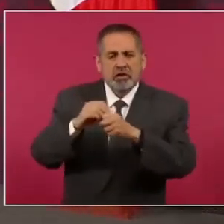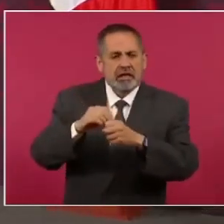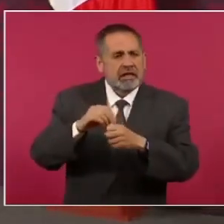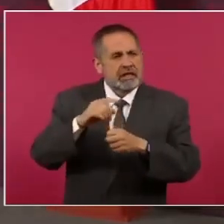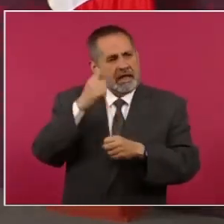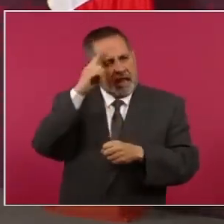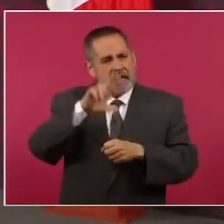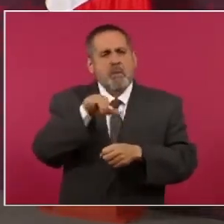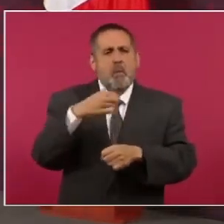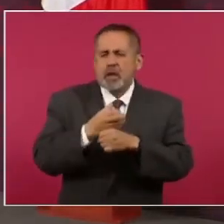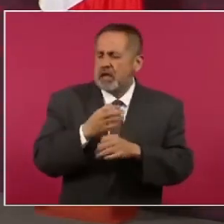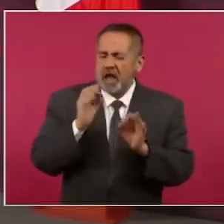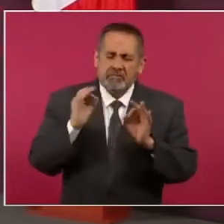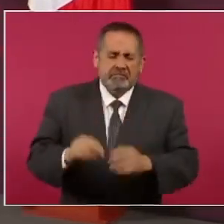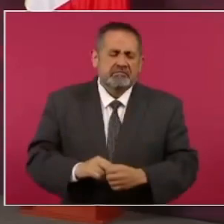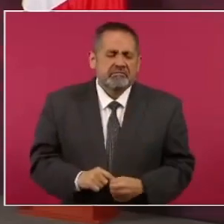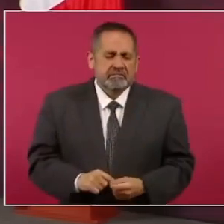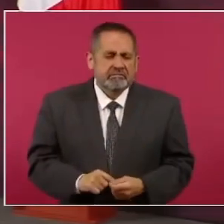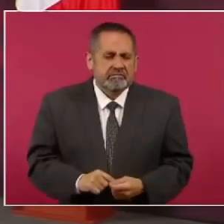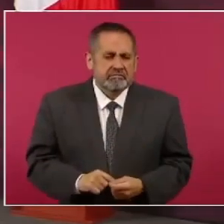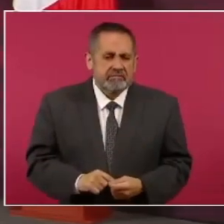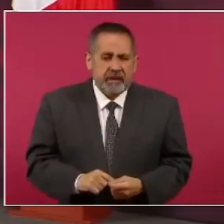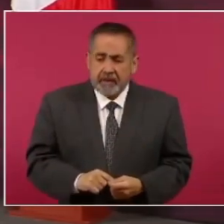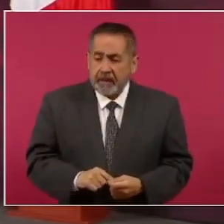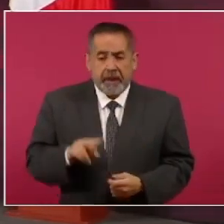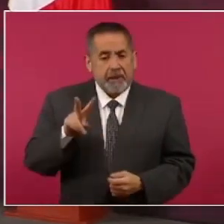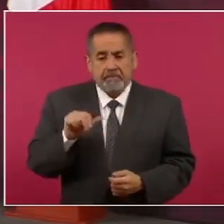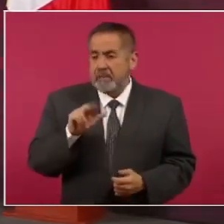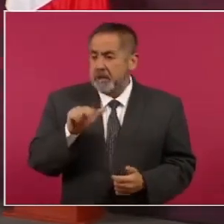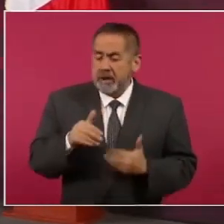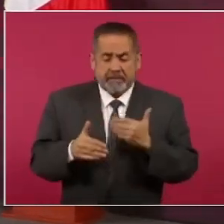República. Vamos avanzando,